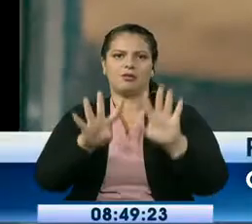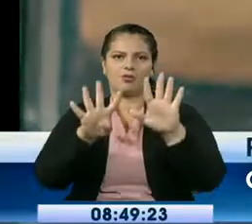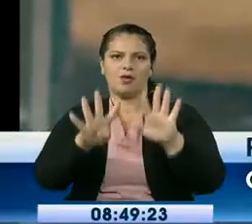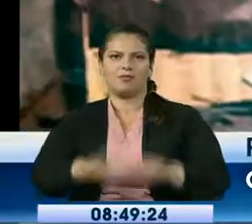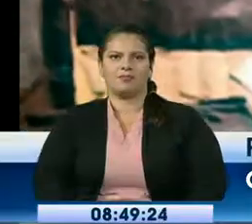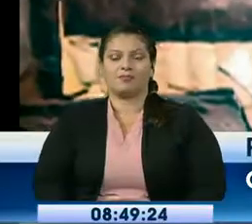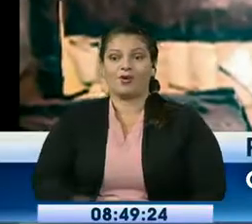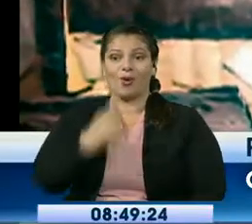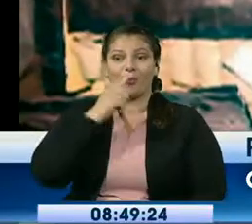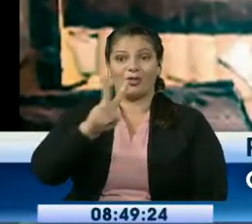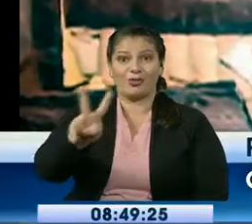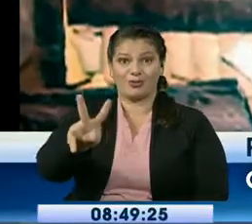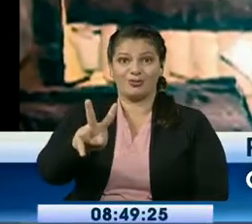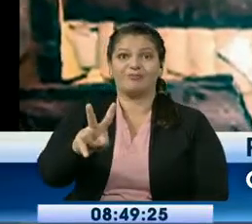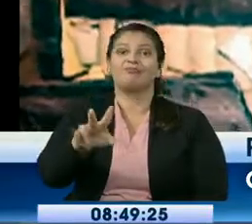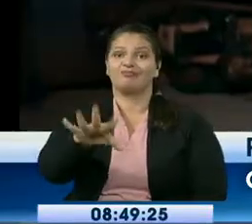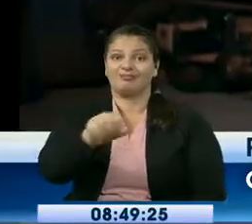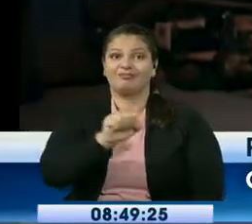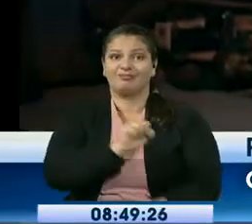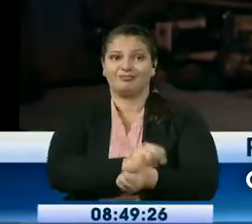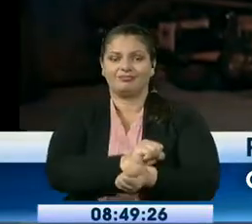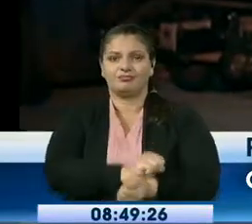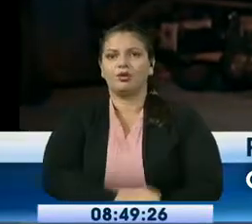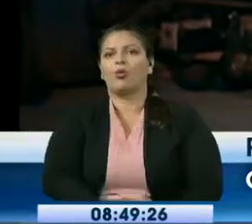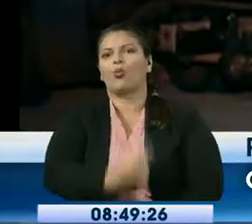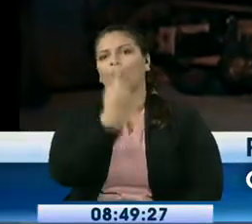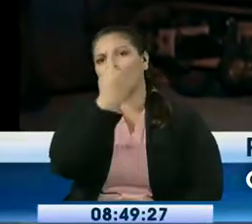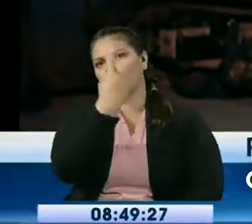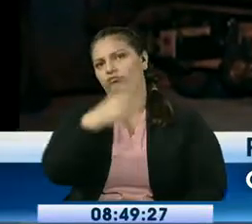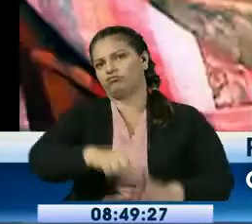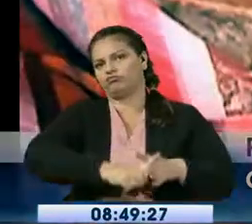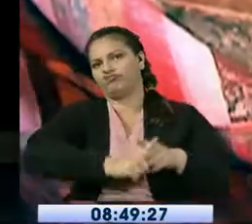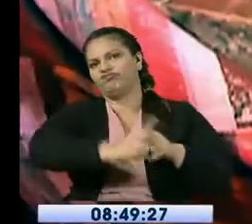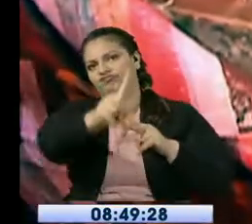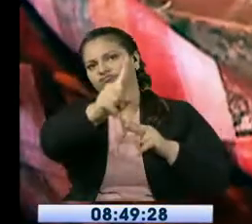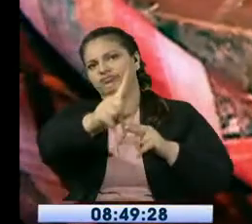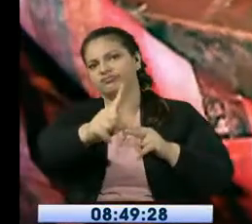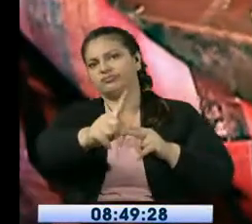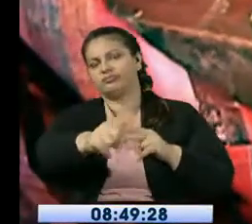transportaban esta droga. Otro se fugó. Informó Marcela Maquilón.